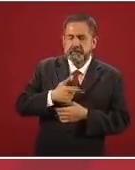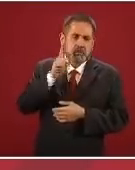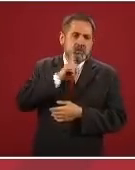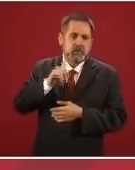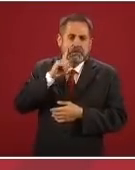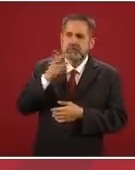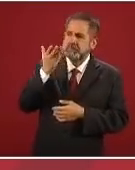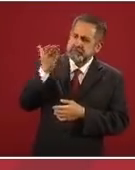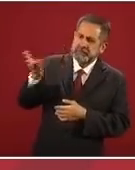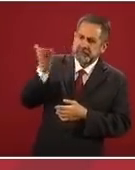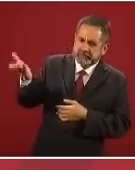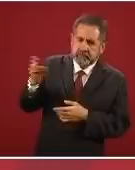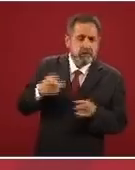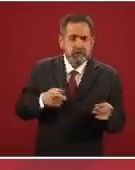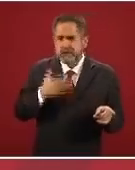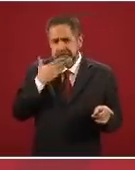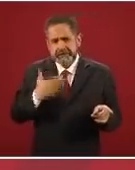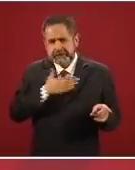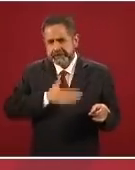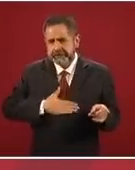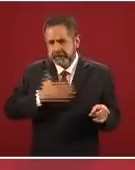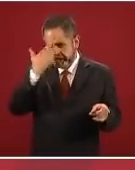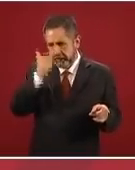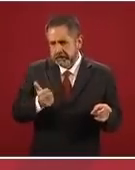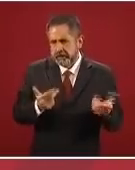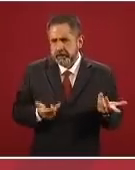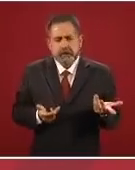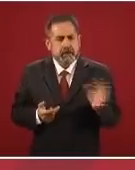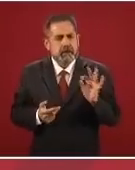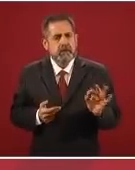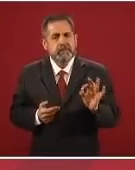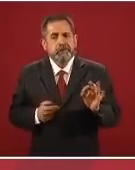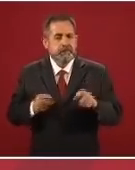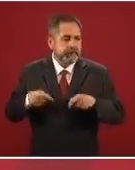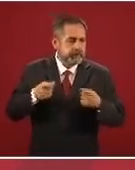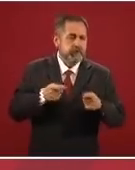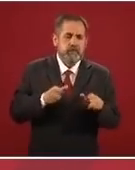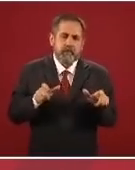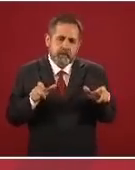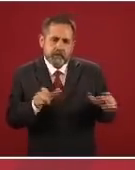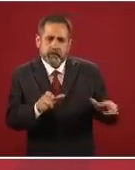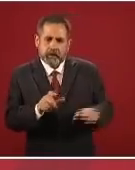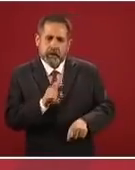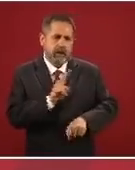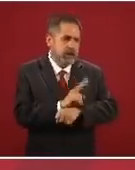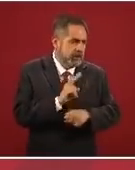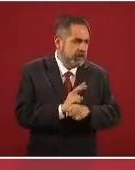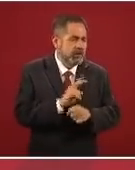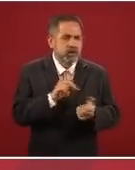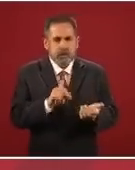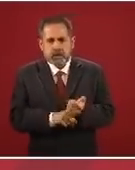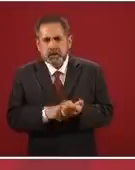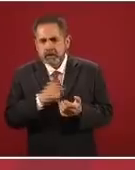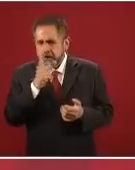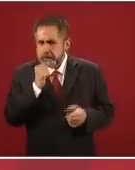las mujeres que quieren más protección, más